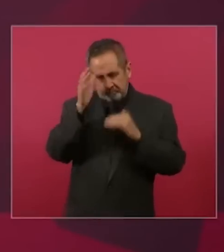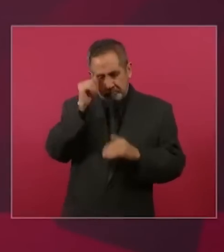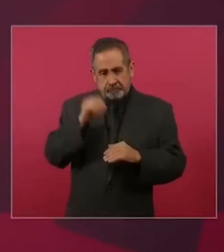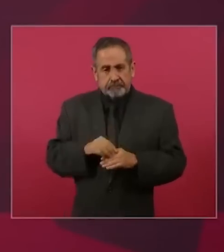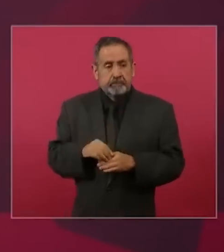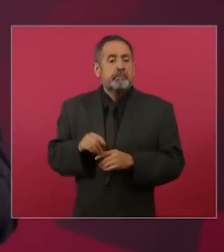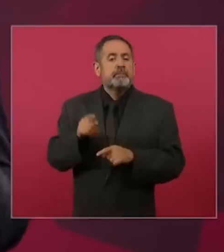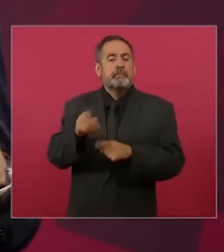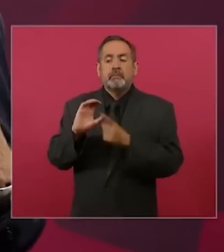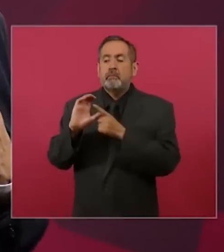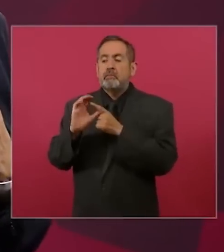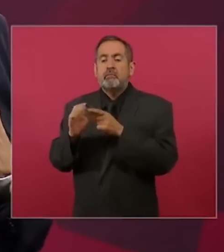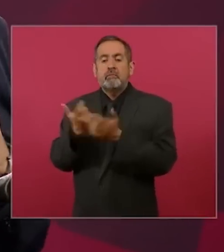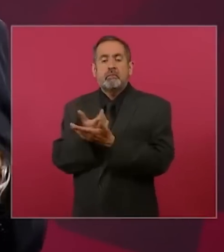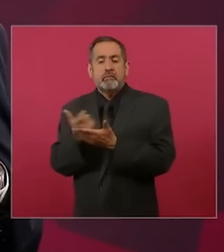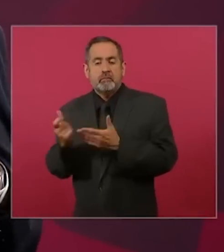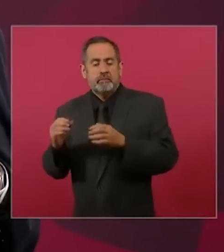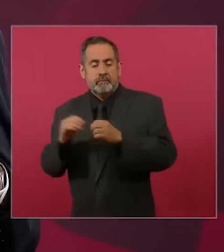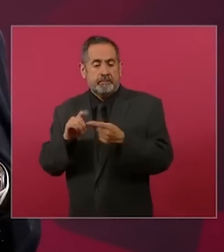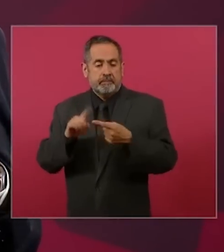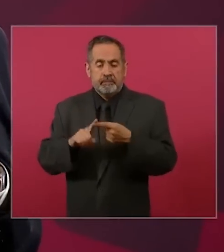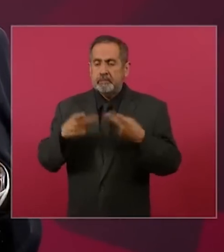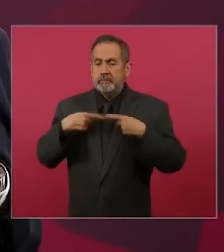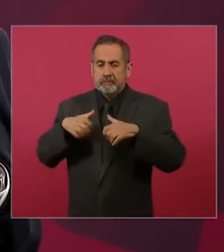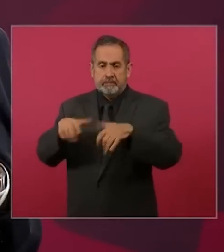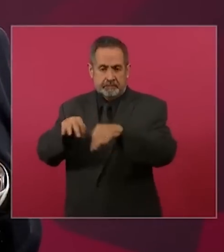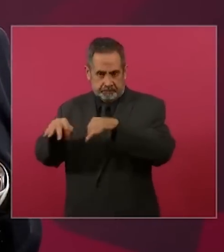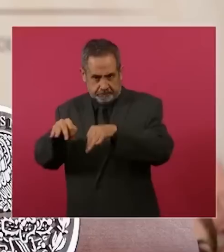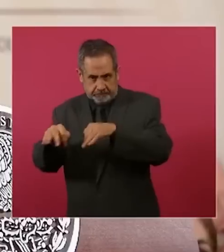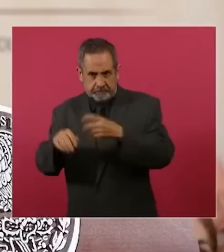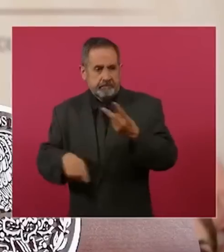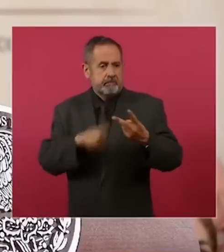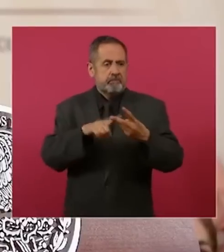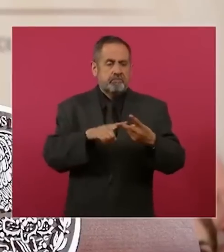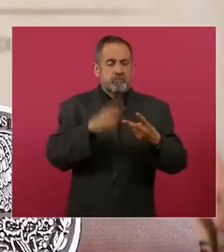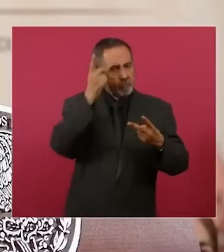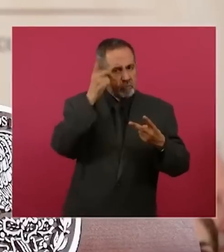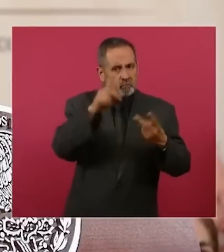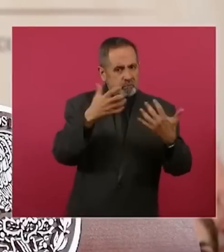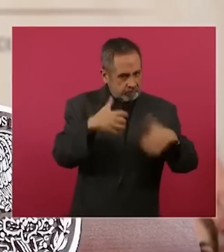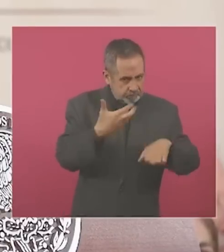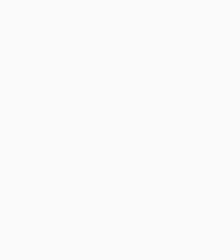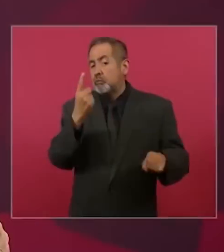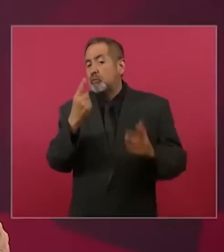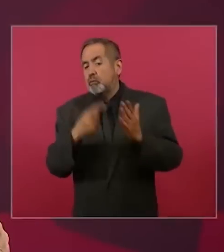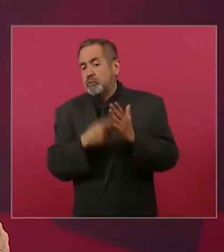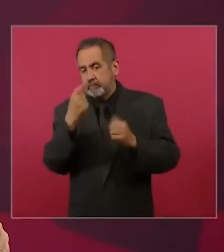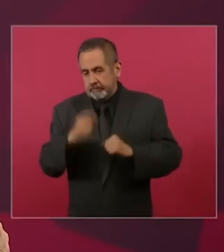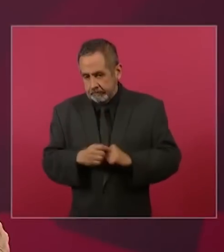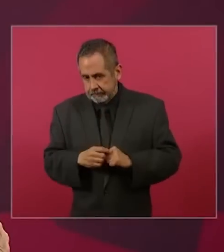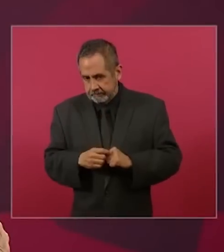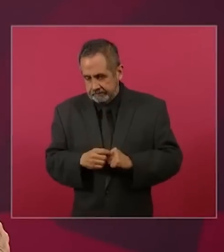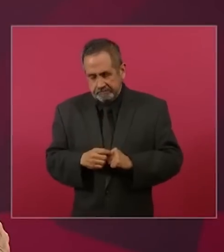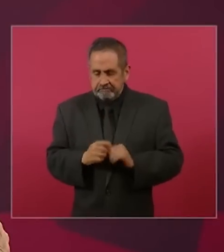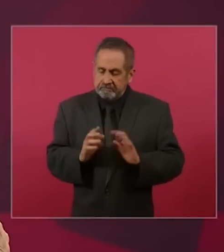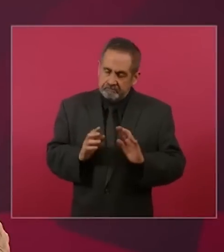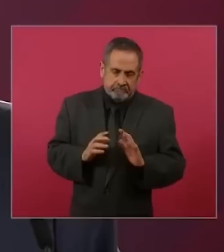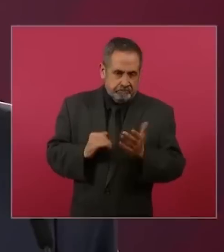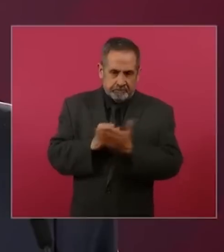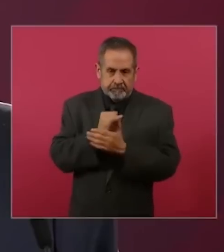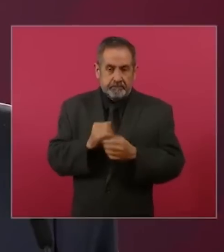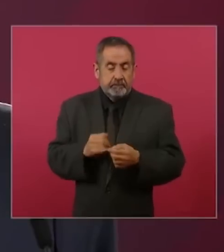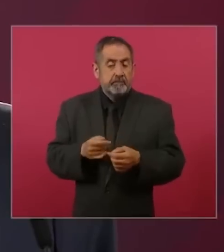integrada por el sector obrero, por el sector empresarial y por el gobierno. En